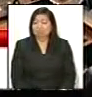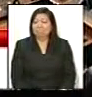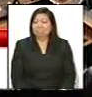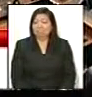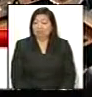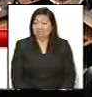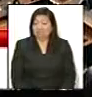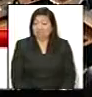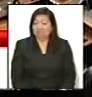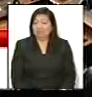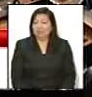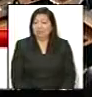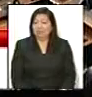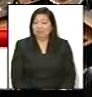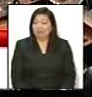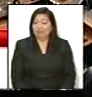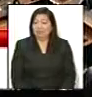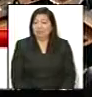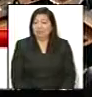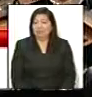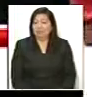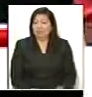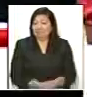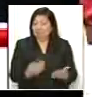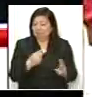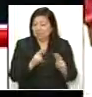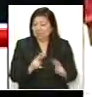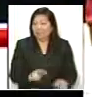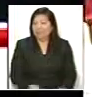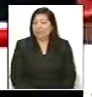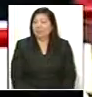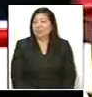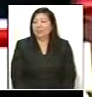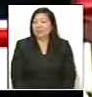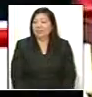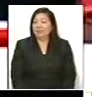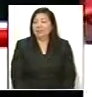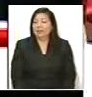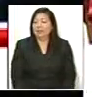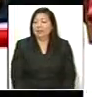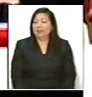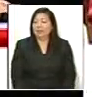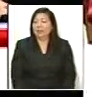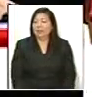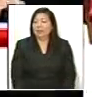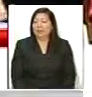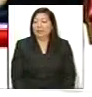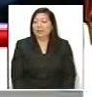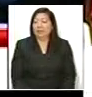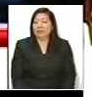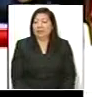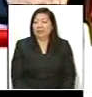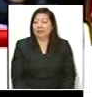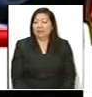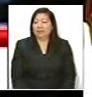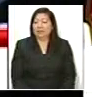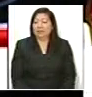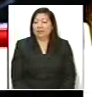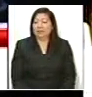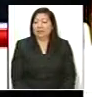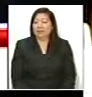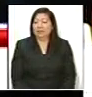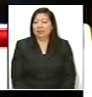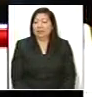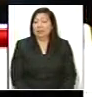sí, así, felizmente tenemos toda la prensa arriba, apuren. Ponemos al voto, no y no, mejor mañana.